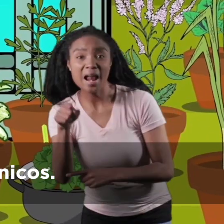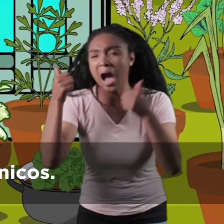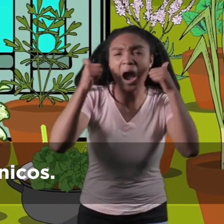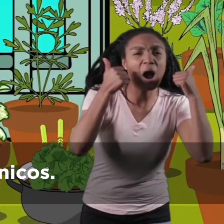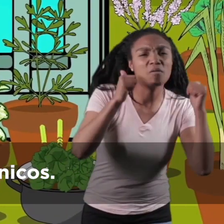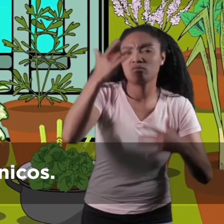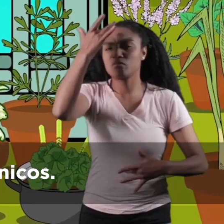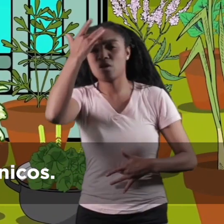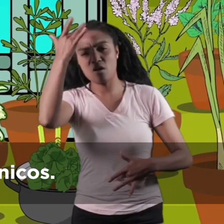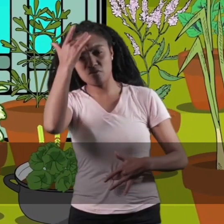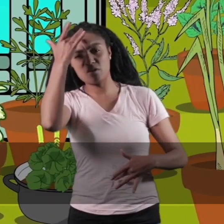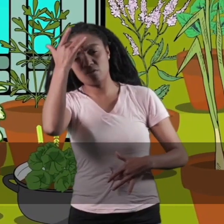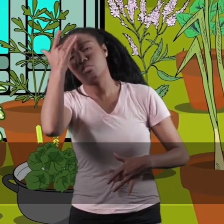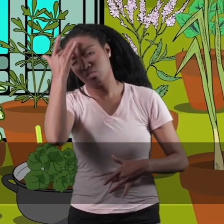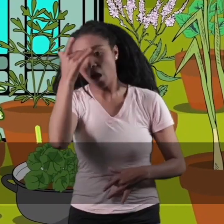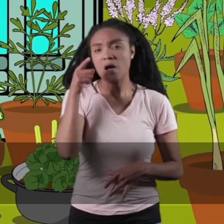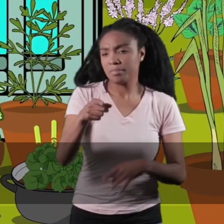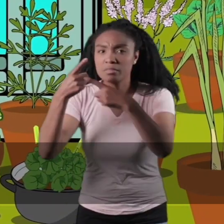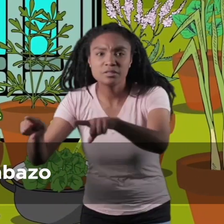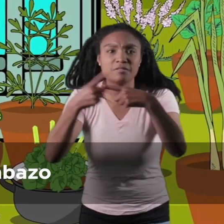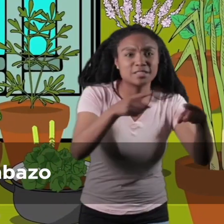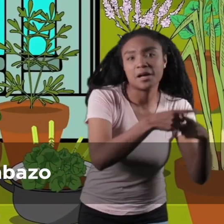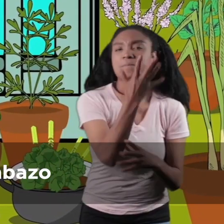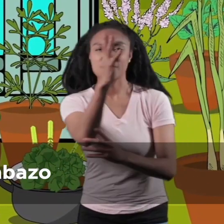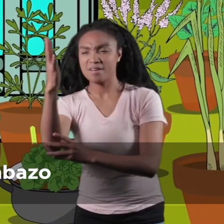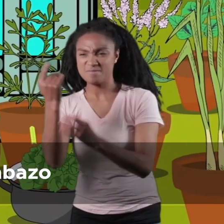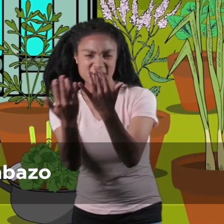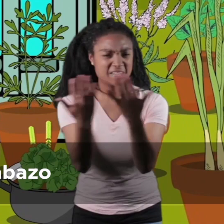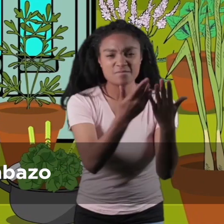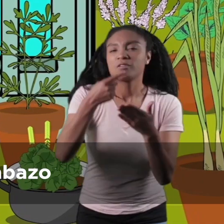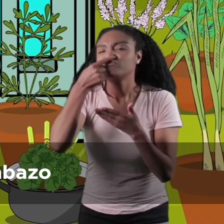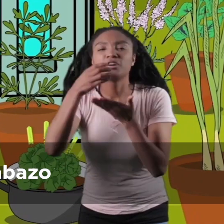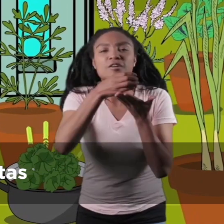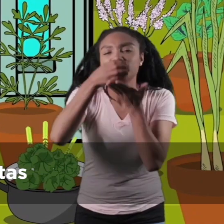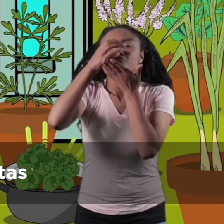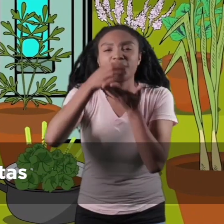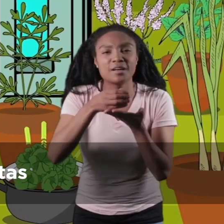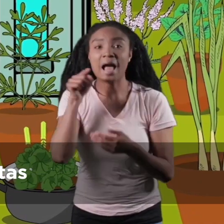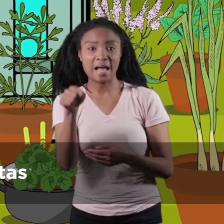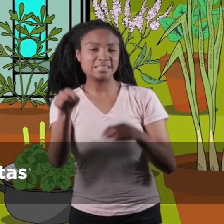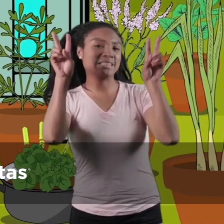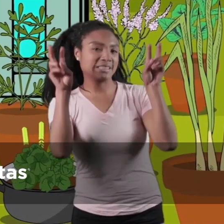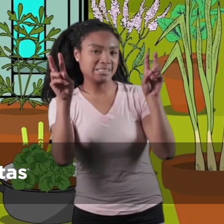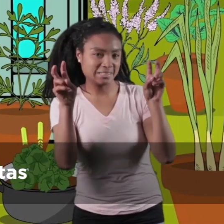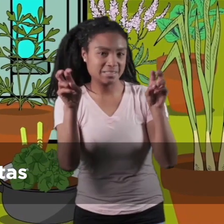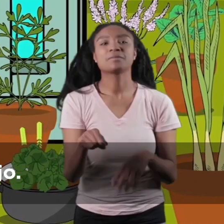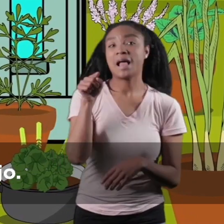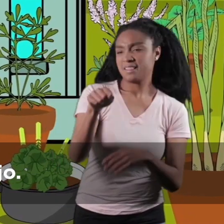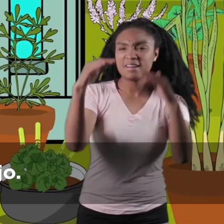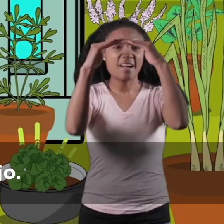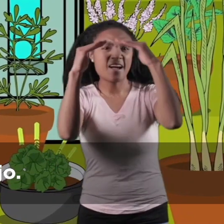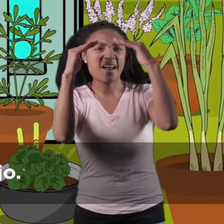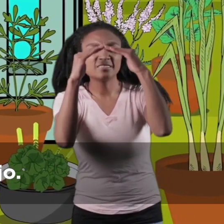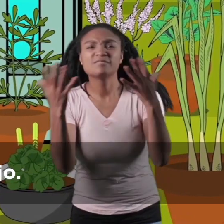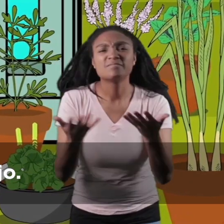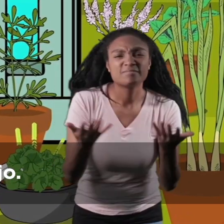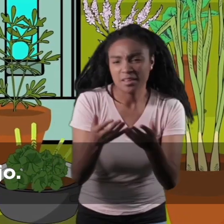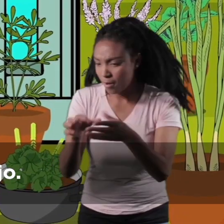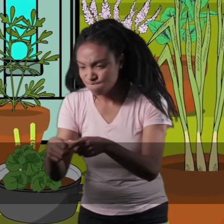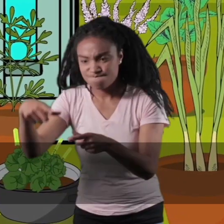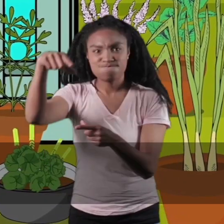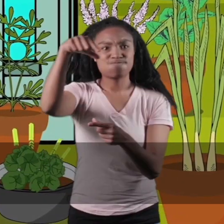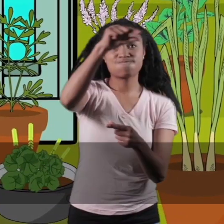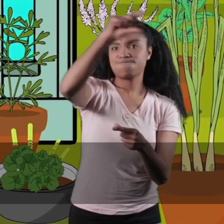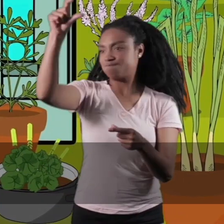de abonos orgánicos, dentro de los zumos del fruto del árbol de calabazo, churucos de guadúa, latas de cualquier trasto